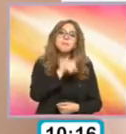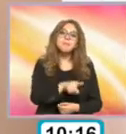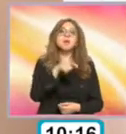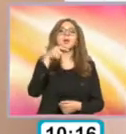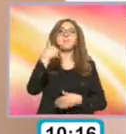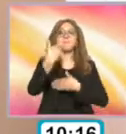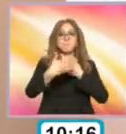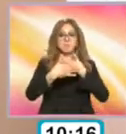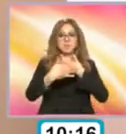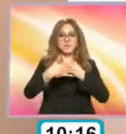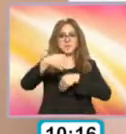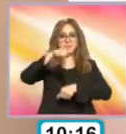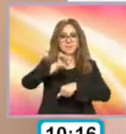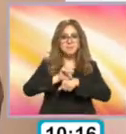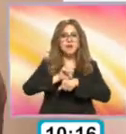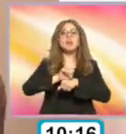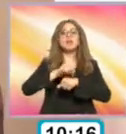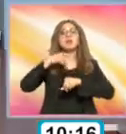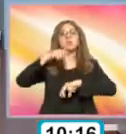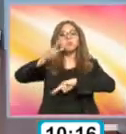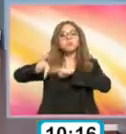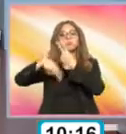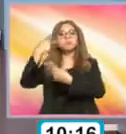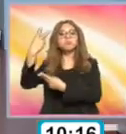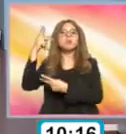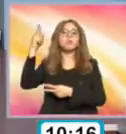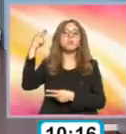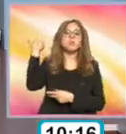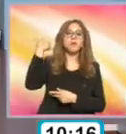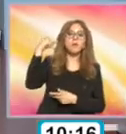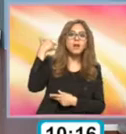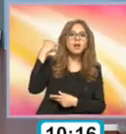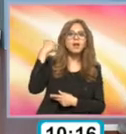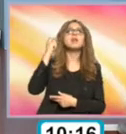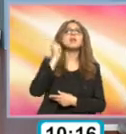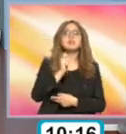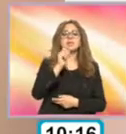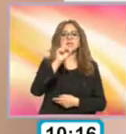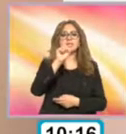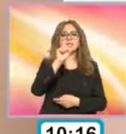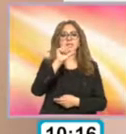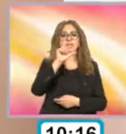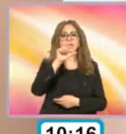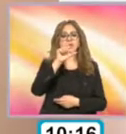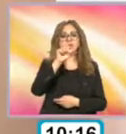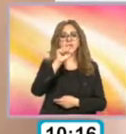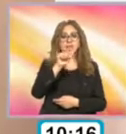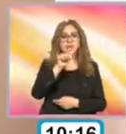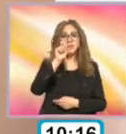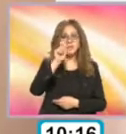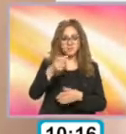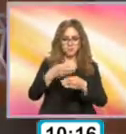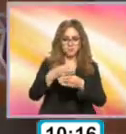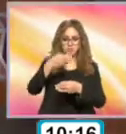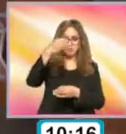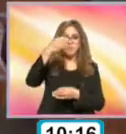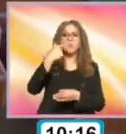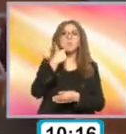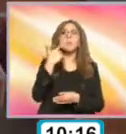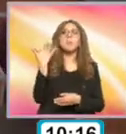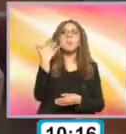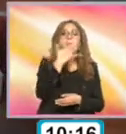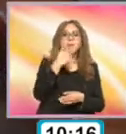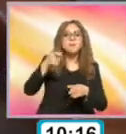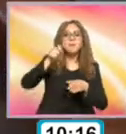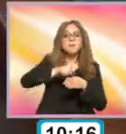la próxima semana me voy a Guadalajara, una salsa Ok. que está riquísima. Te voy a regalar tu botella más Muy tarde, bien. ¿ok?